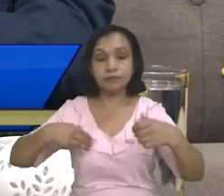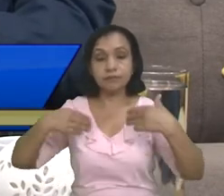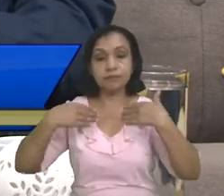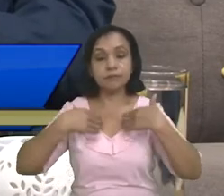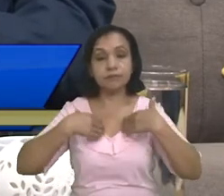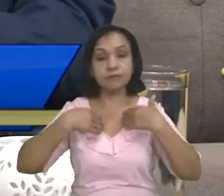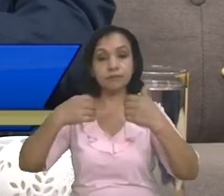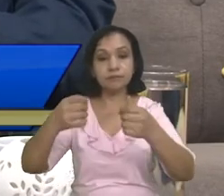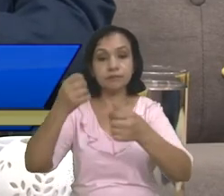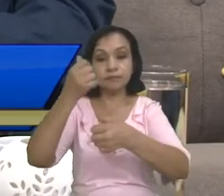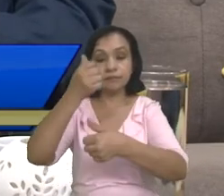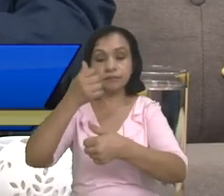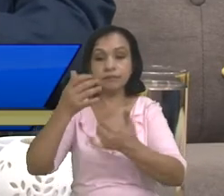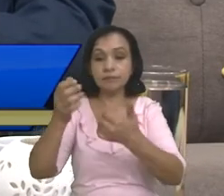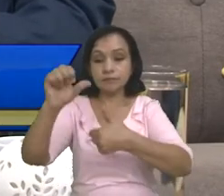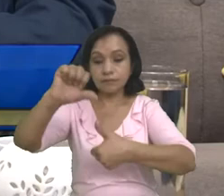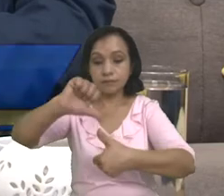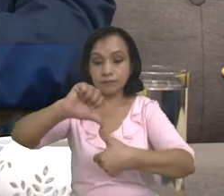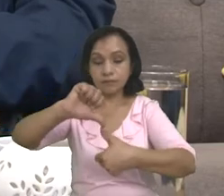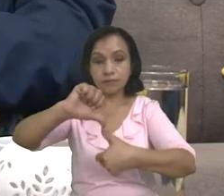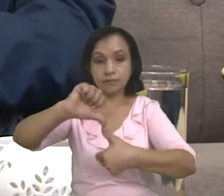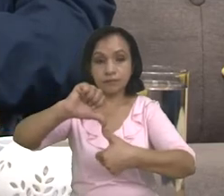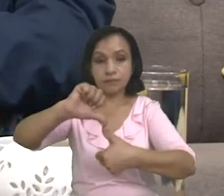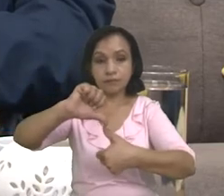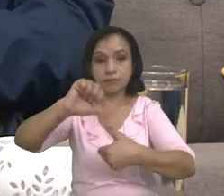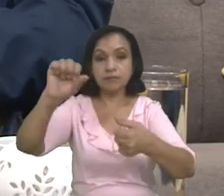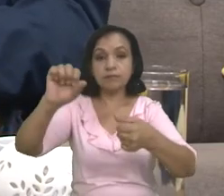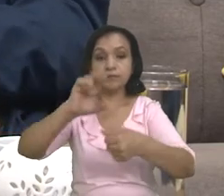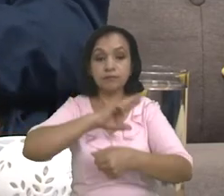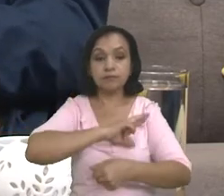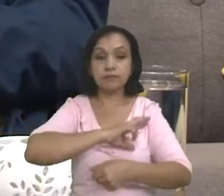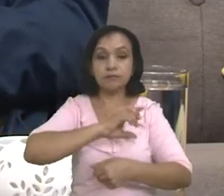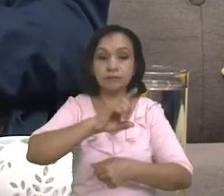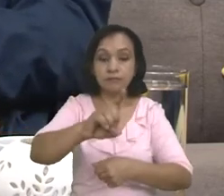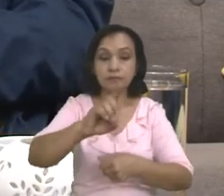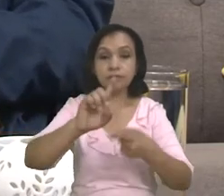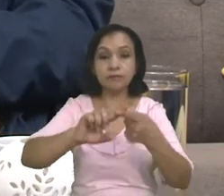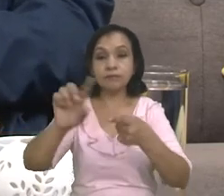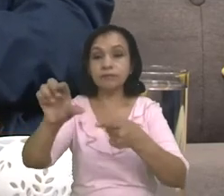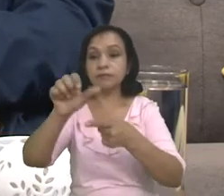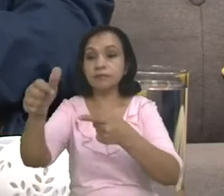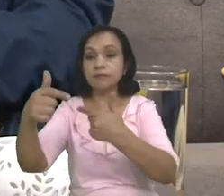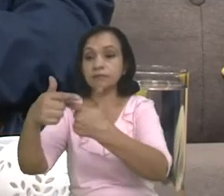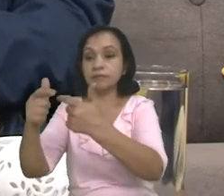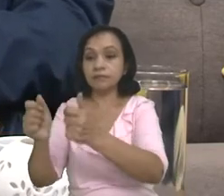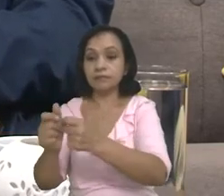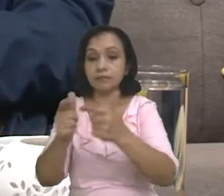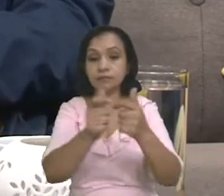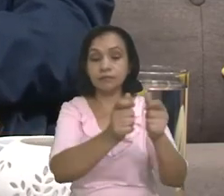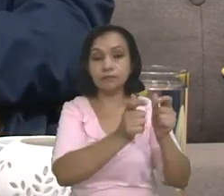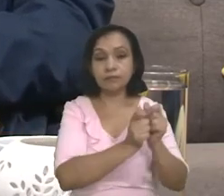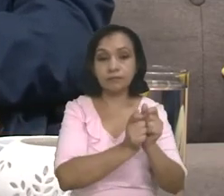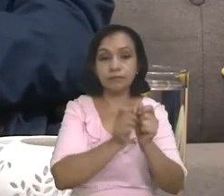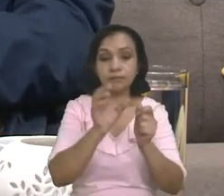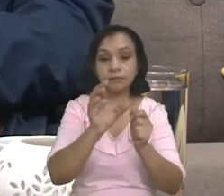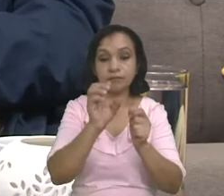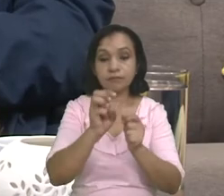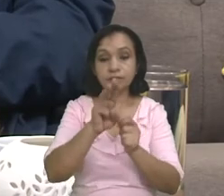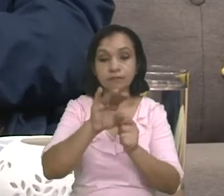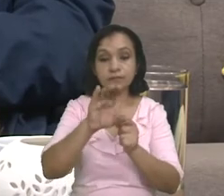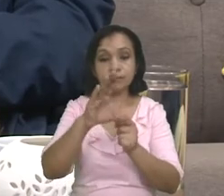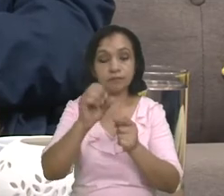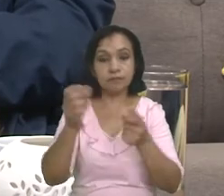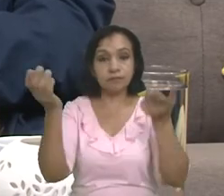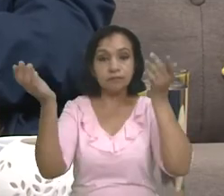y república dominicana pero hay otras comisiones que están involucradas el comieco que tiene que ver con el